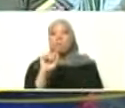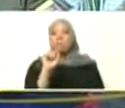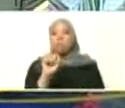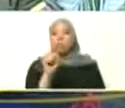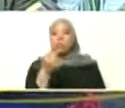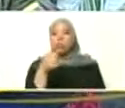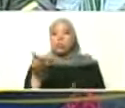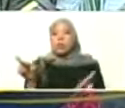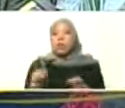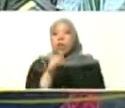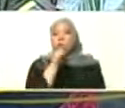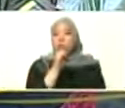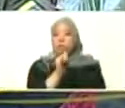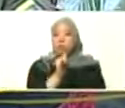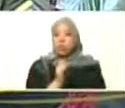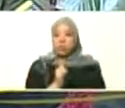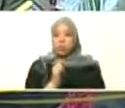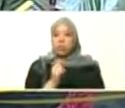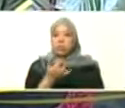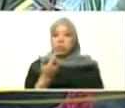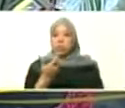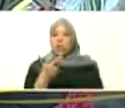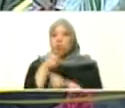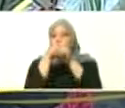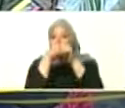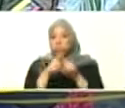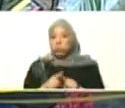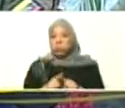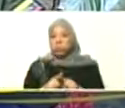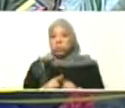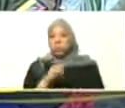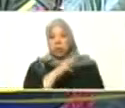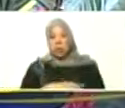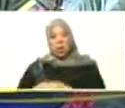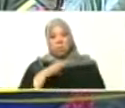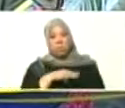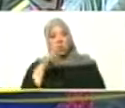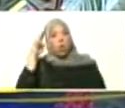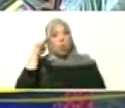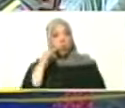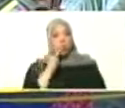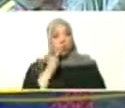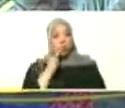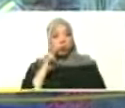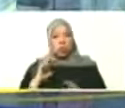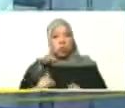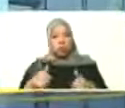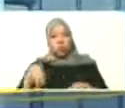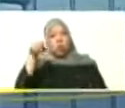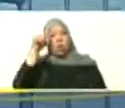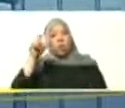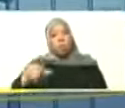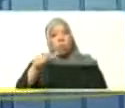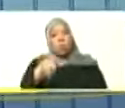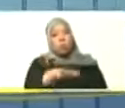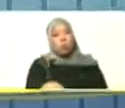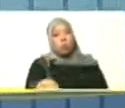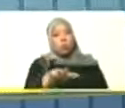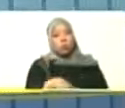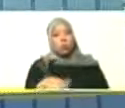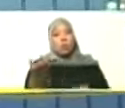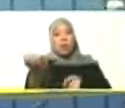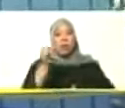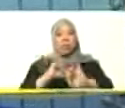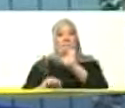de su accionar, de su punto y círculo, la milicia bolivariana, a través de las bases populares de